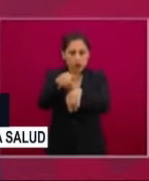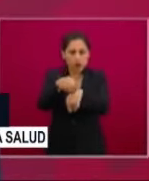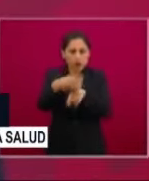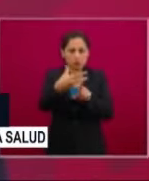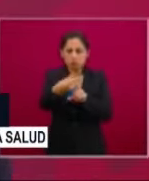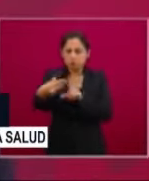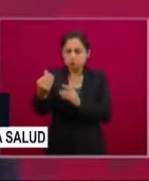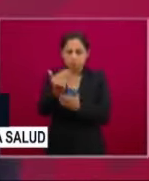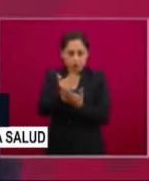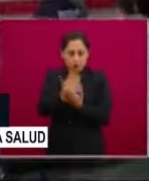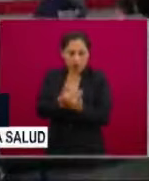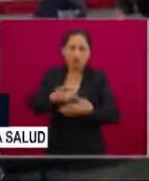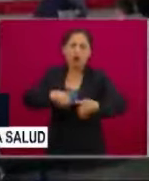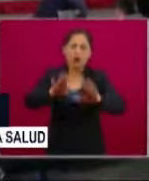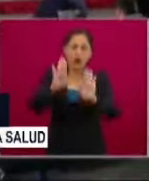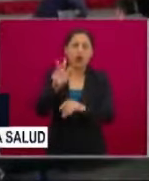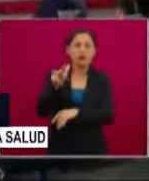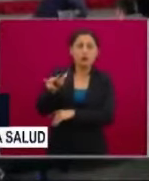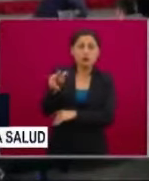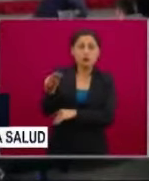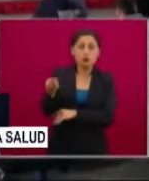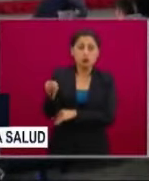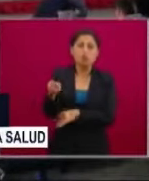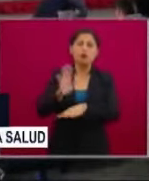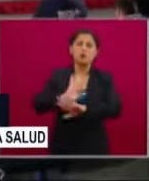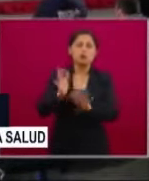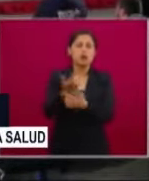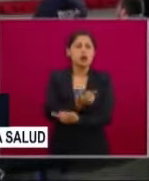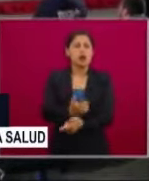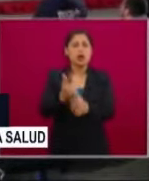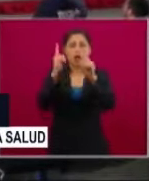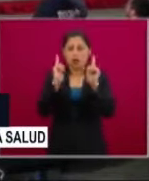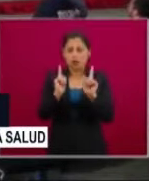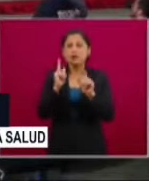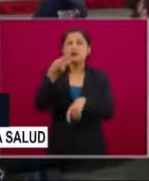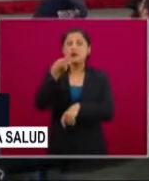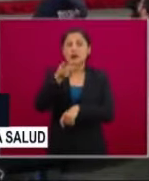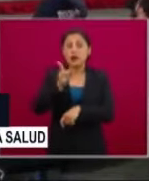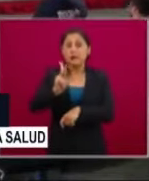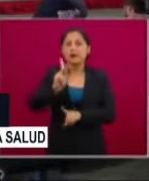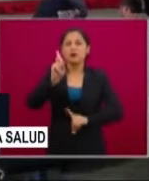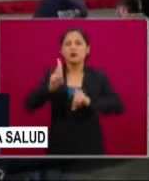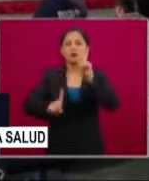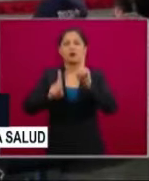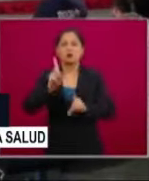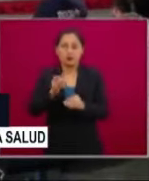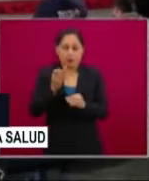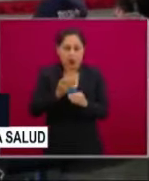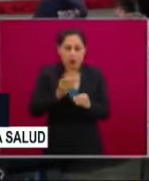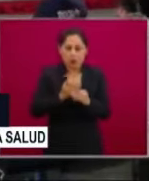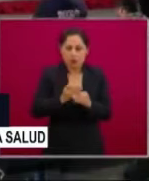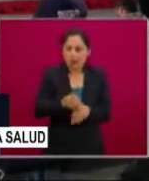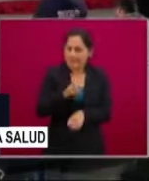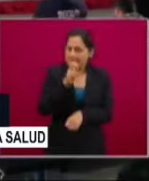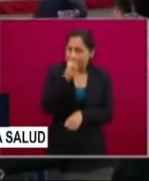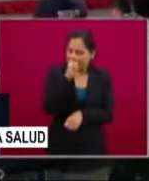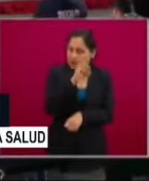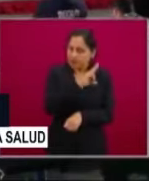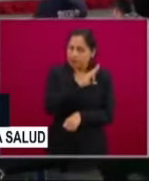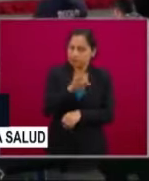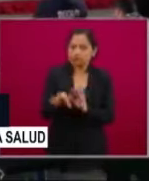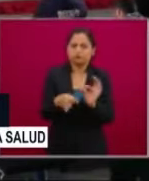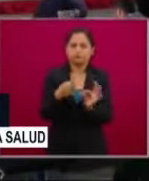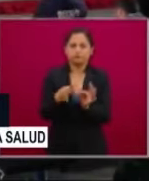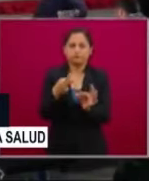tiene cientos en mayor sentido en la traducción al español parece como equivalente que consiste en autorizar